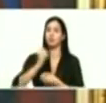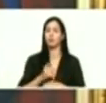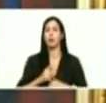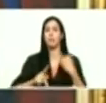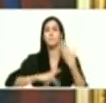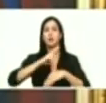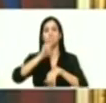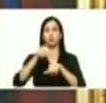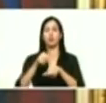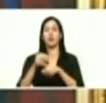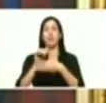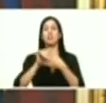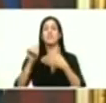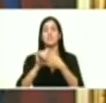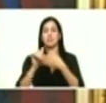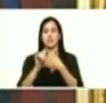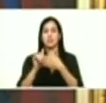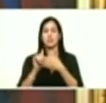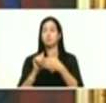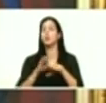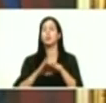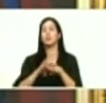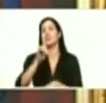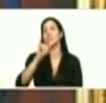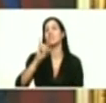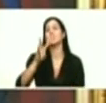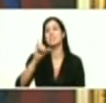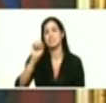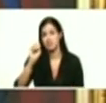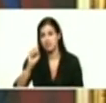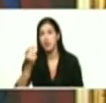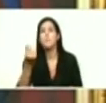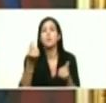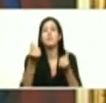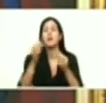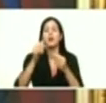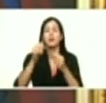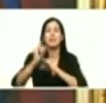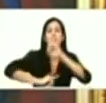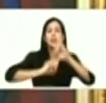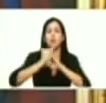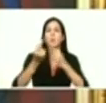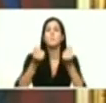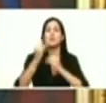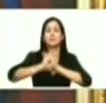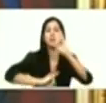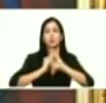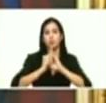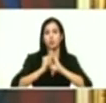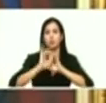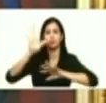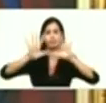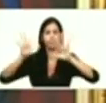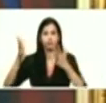nacional de divisas convertibles de divisas internacionales de monedas internacionales